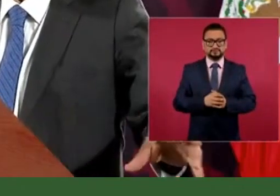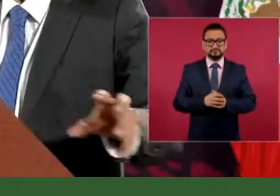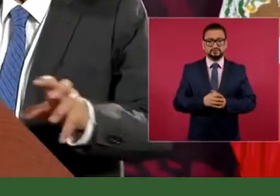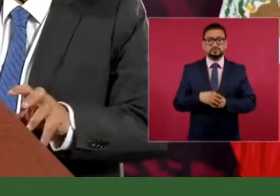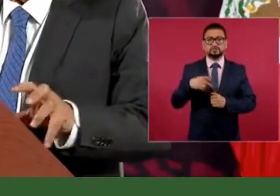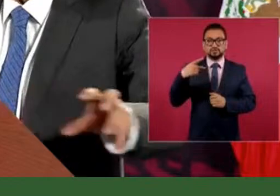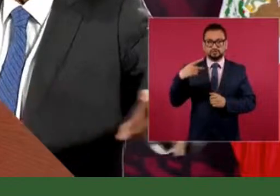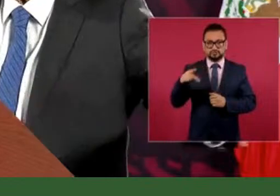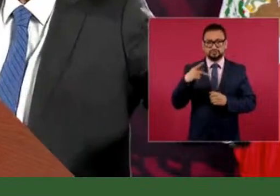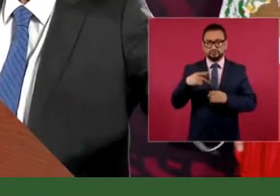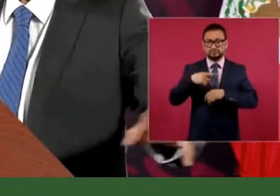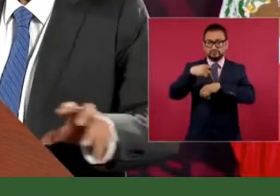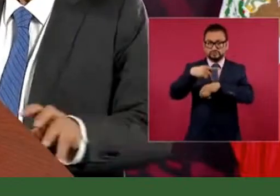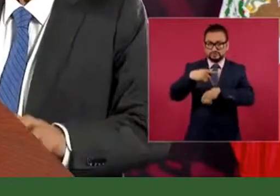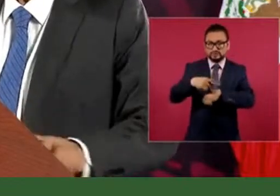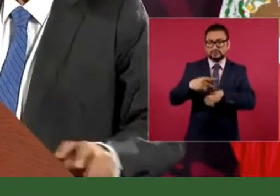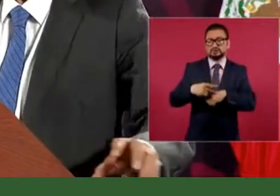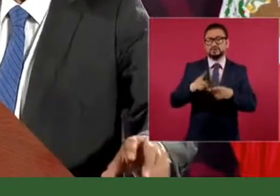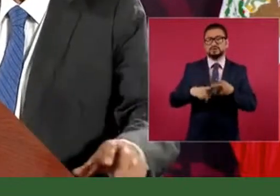concreto, piedras,